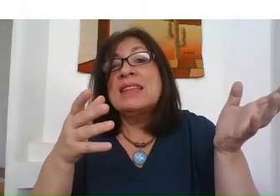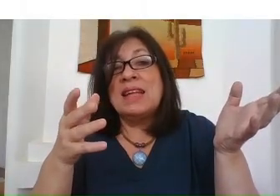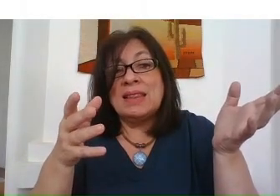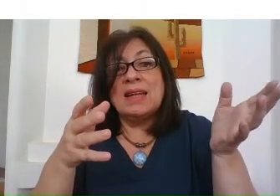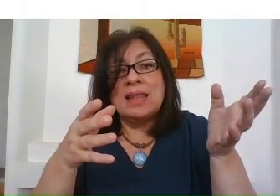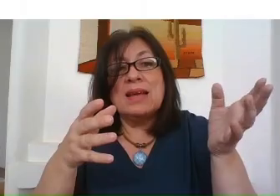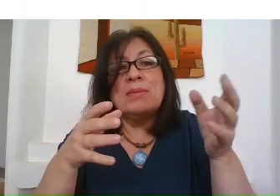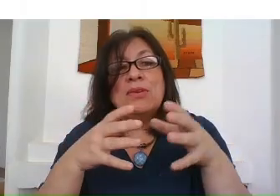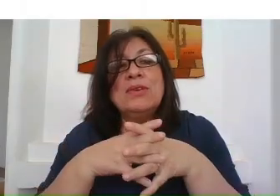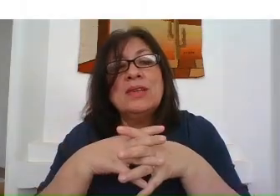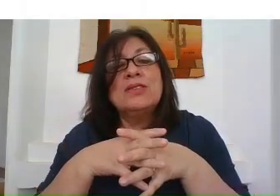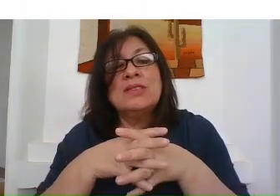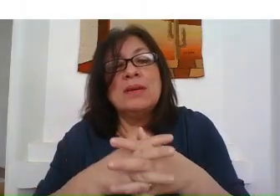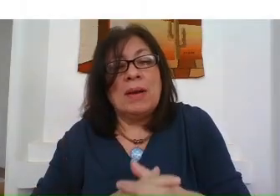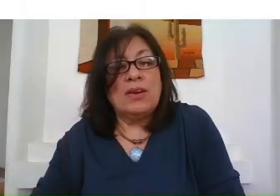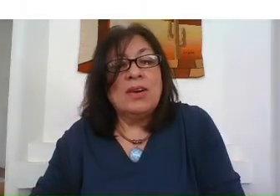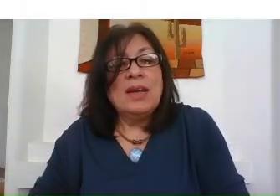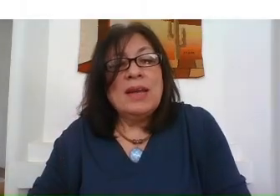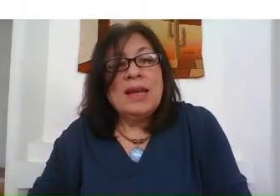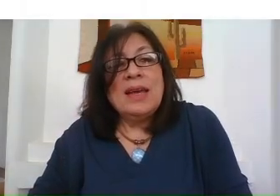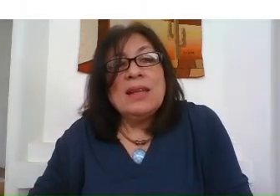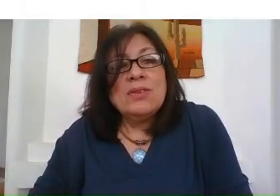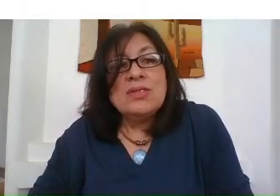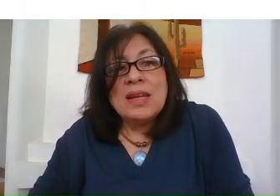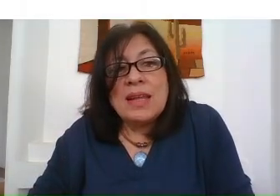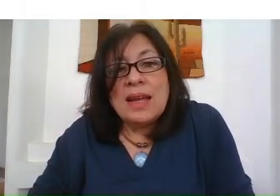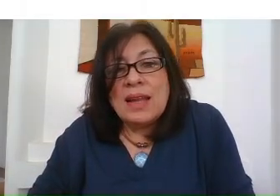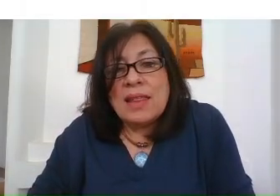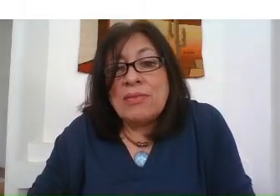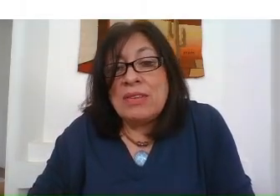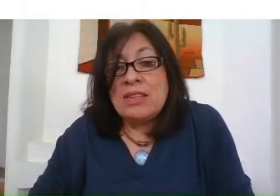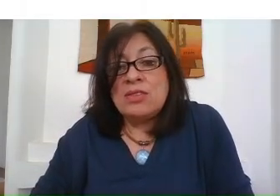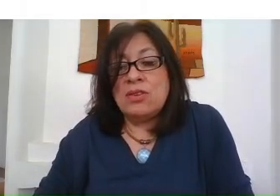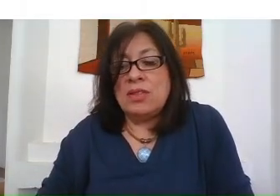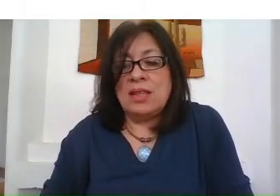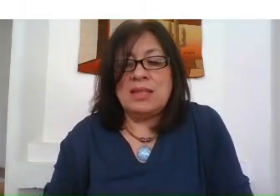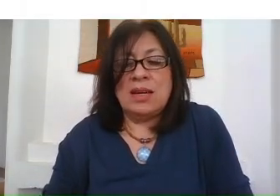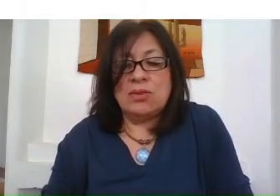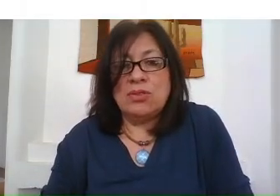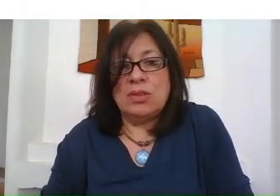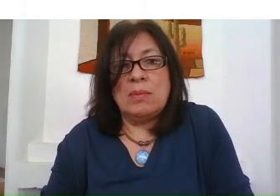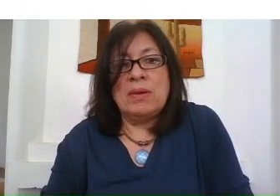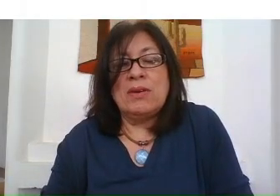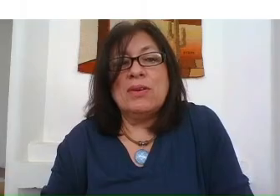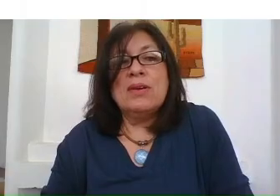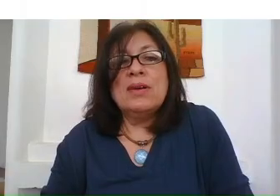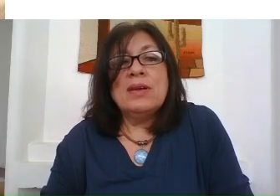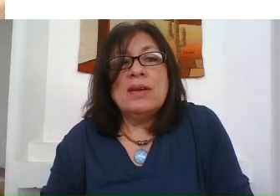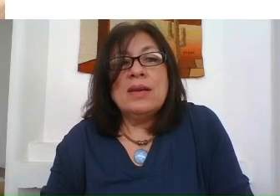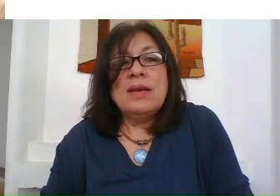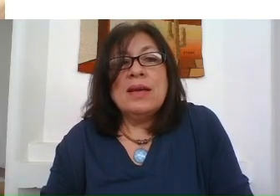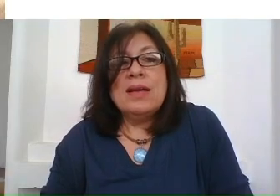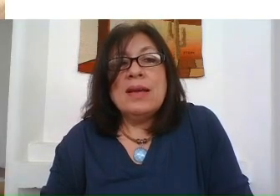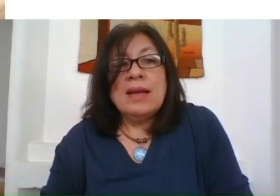acorde al estándar, digamos, ¿no? Entonces, bueno, esto sería la definición de desarrollo típico.